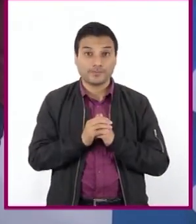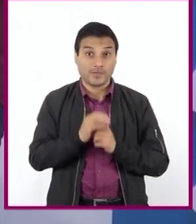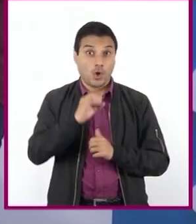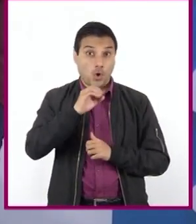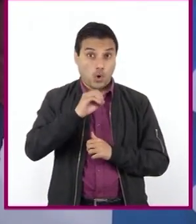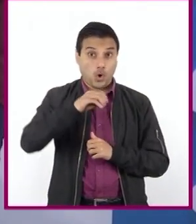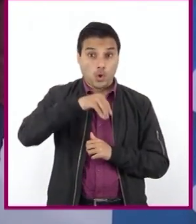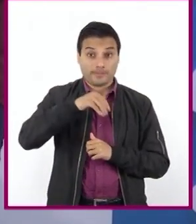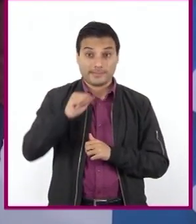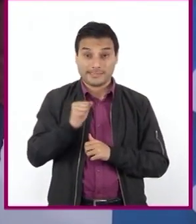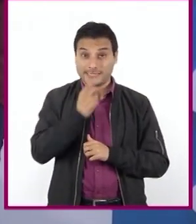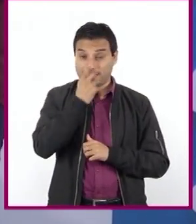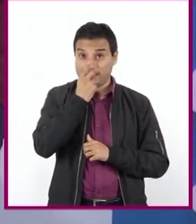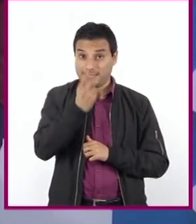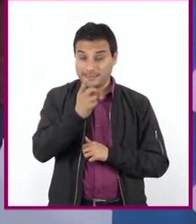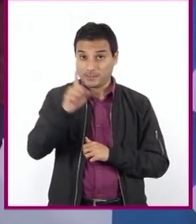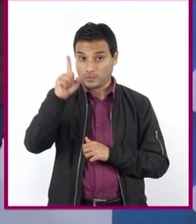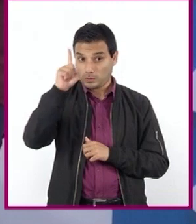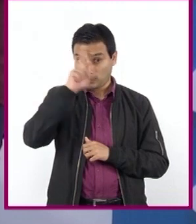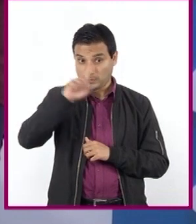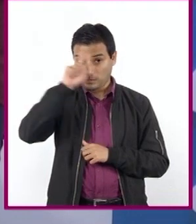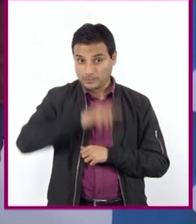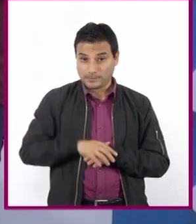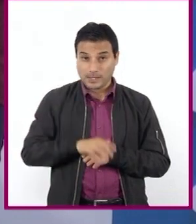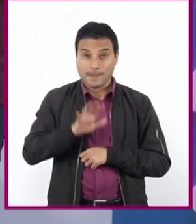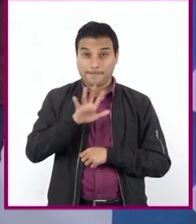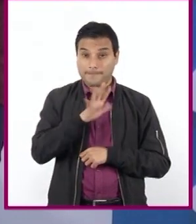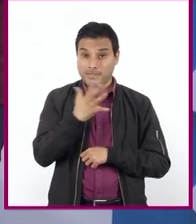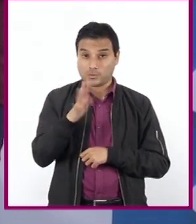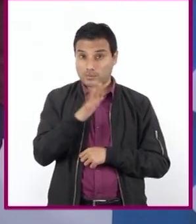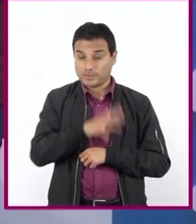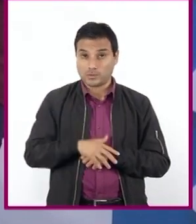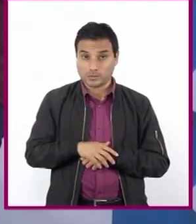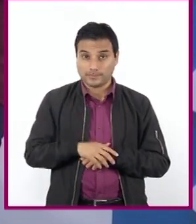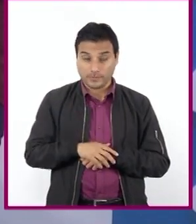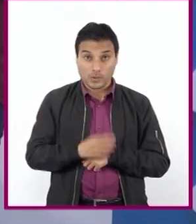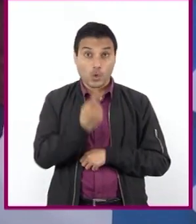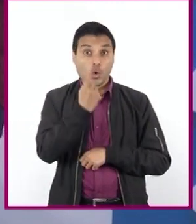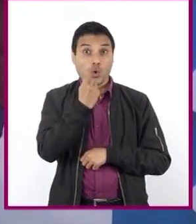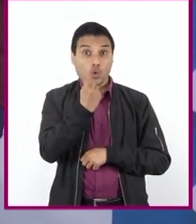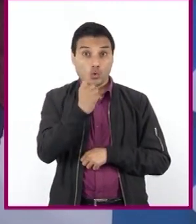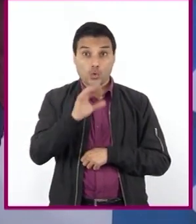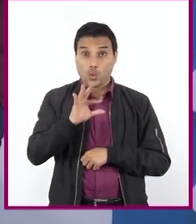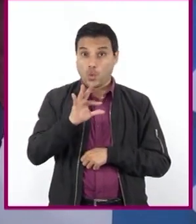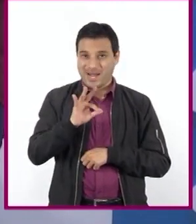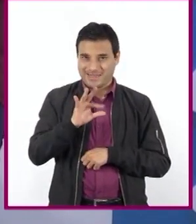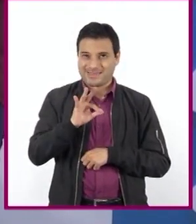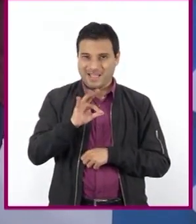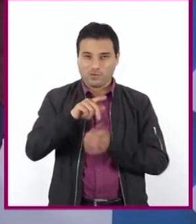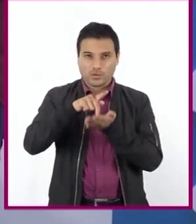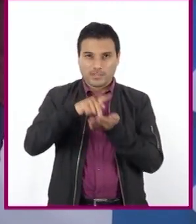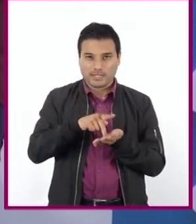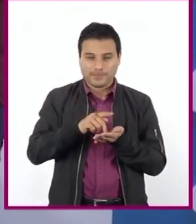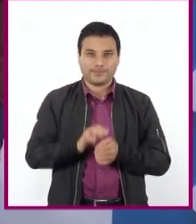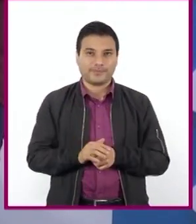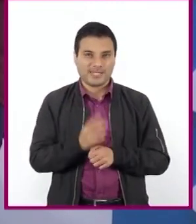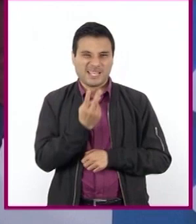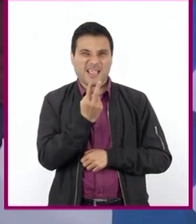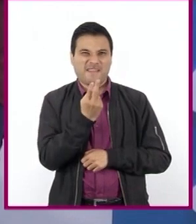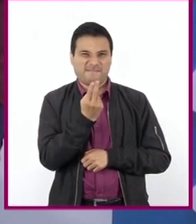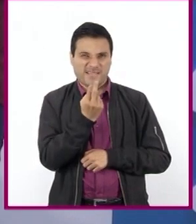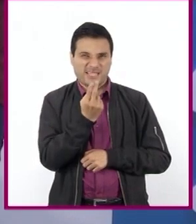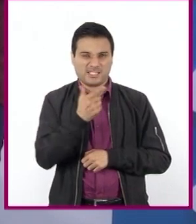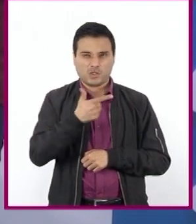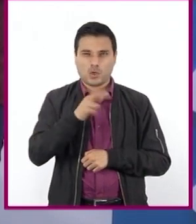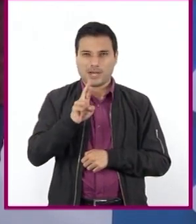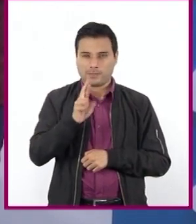Organización Mundial de la Salud recomienda en promedio ingerir un 1/40 de kilogramo, que son 25 gramos de